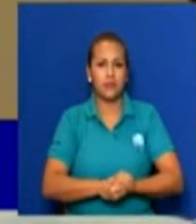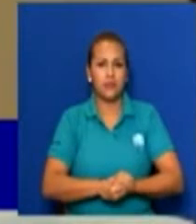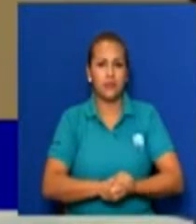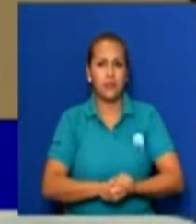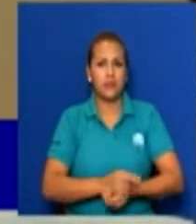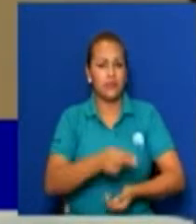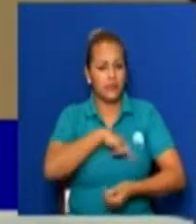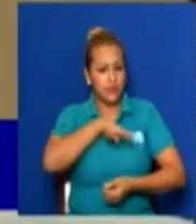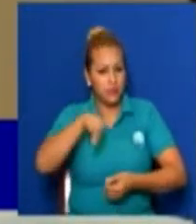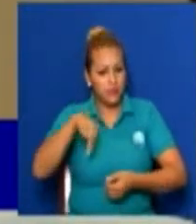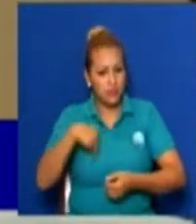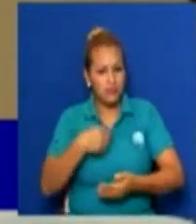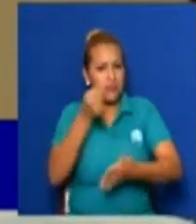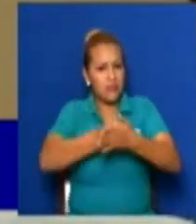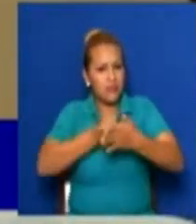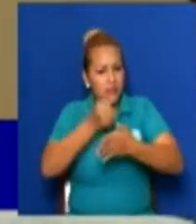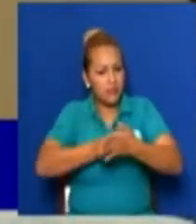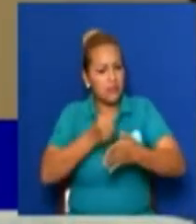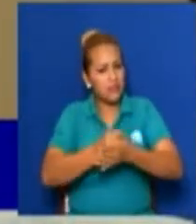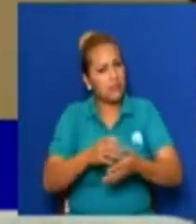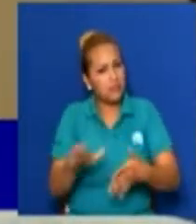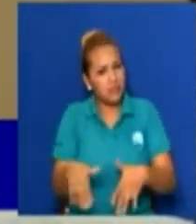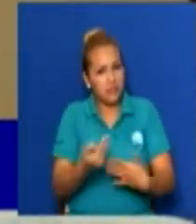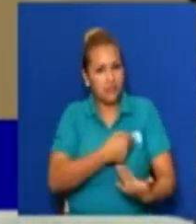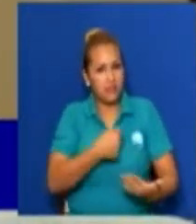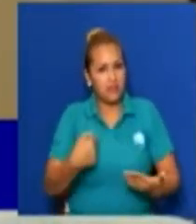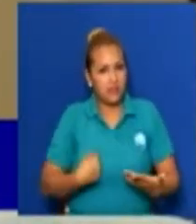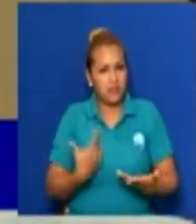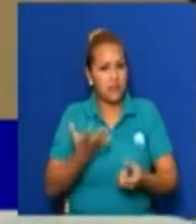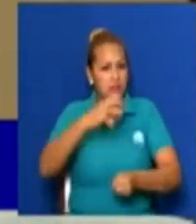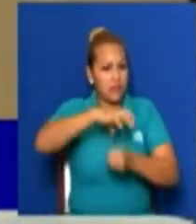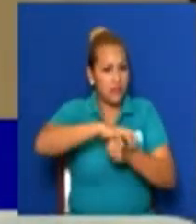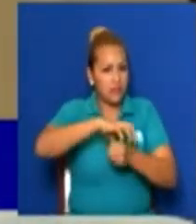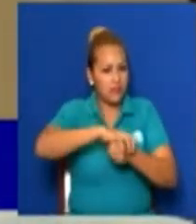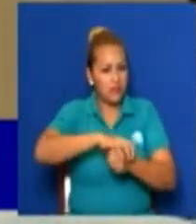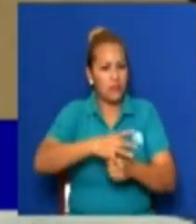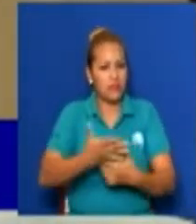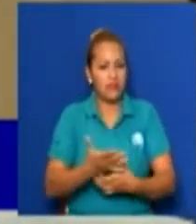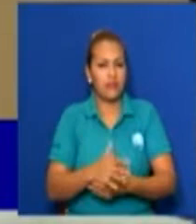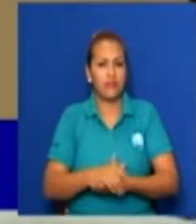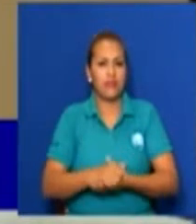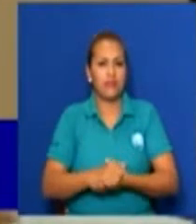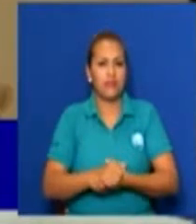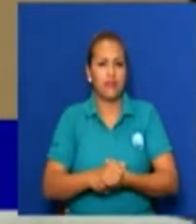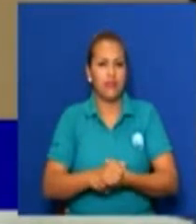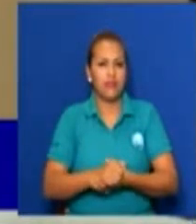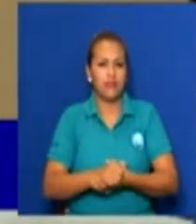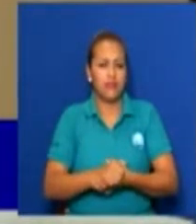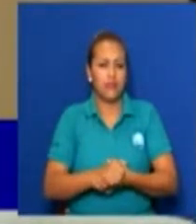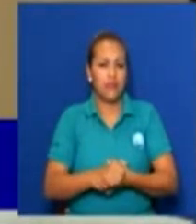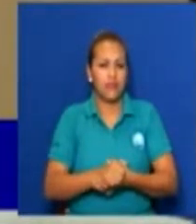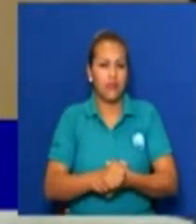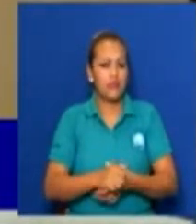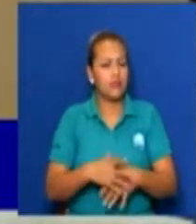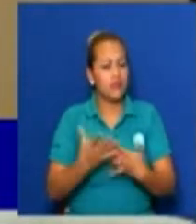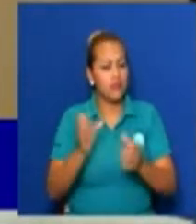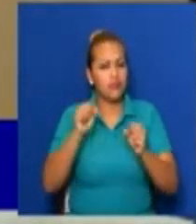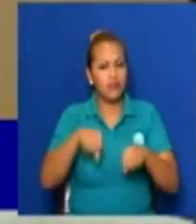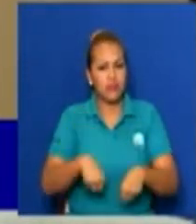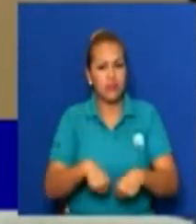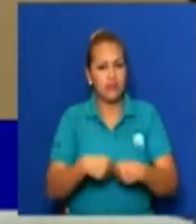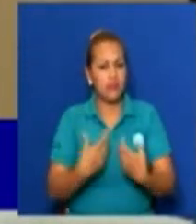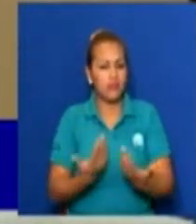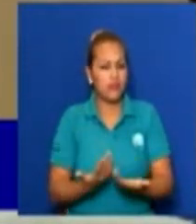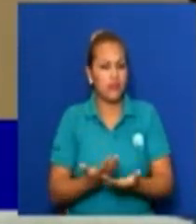nuestros esfuerzos que estamos haciendo como comisión, ¿verdad? Los estamos manifestando aquí